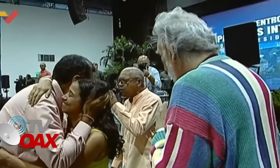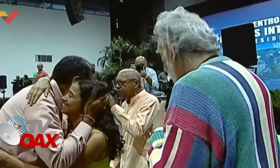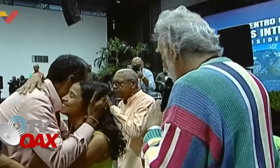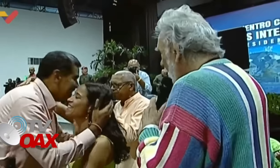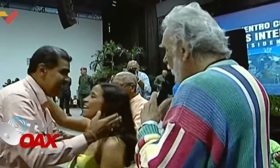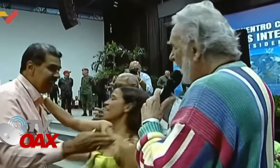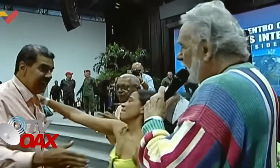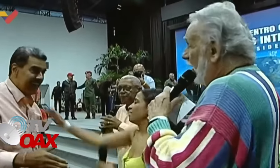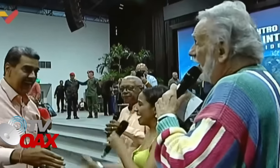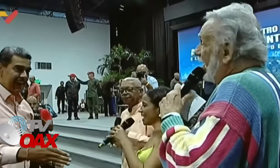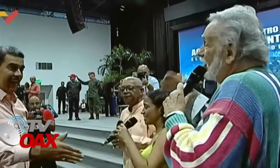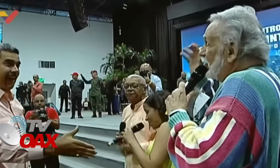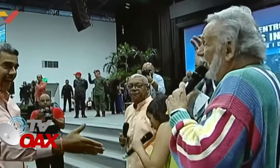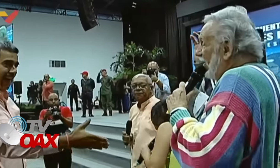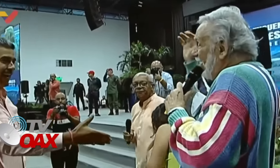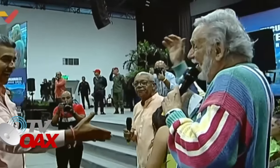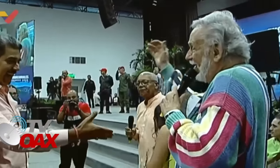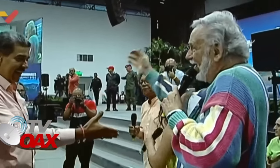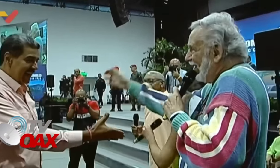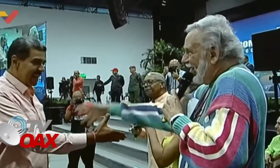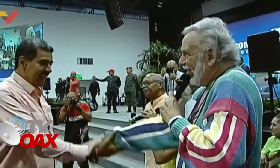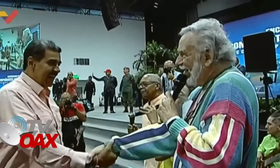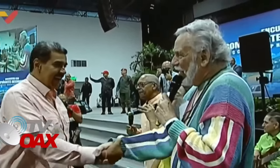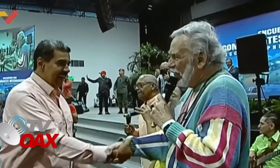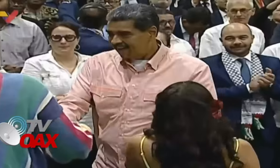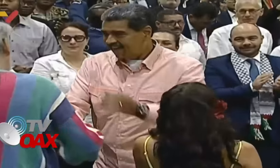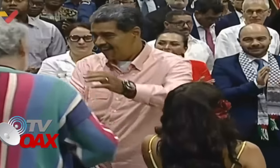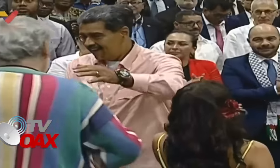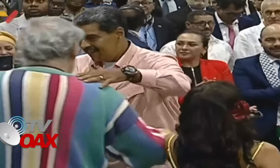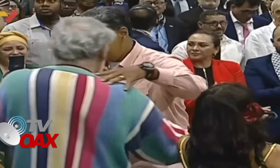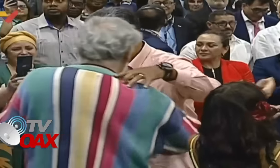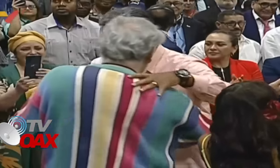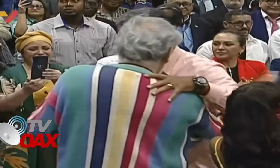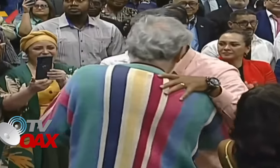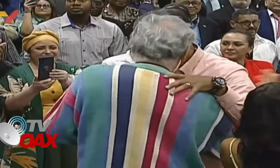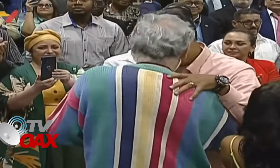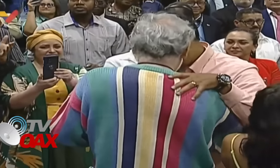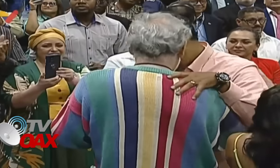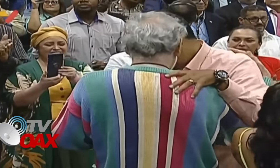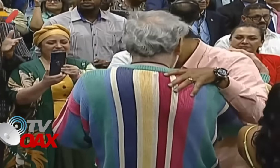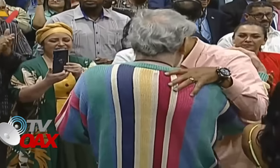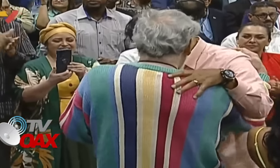Maduro, quien ha ganado dos veces la presidencia y va por la tercera.